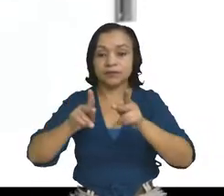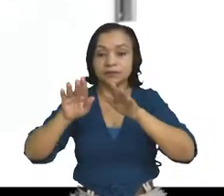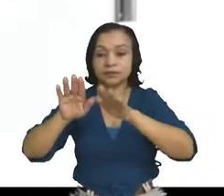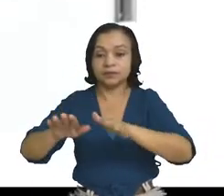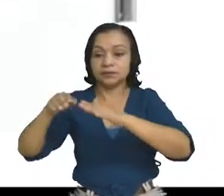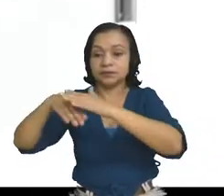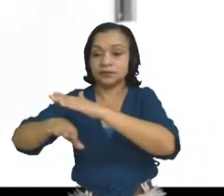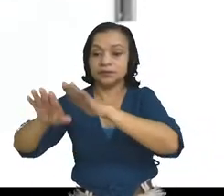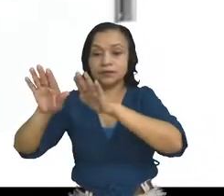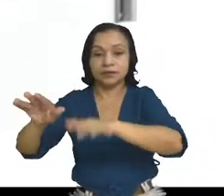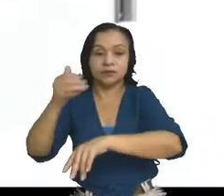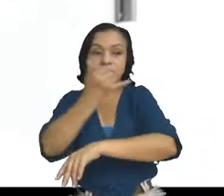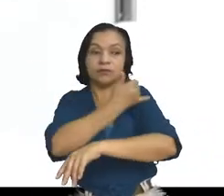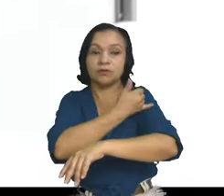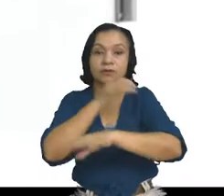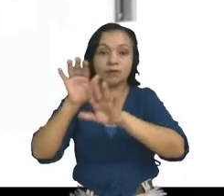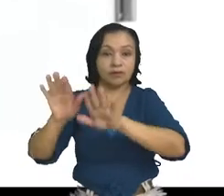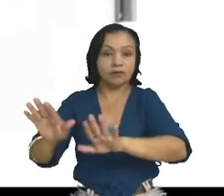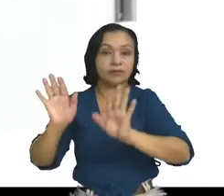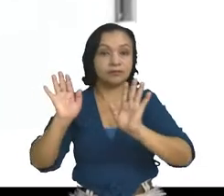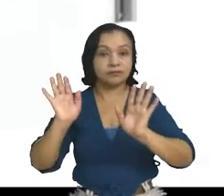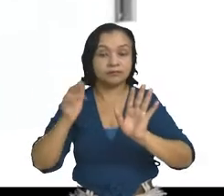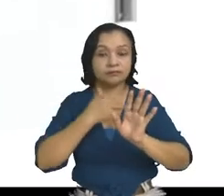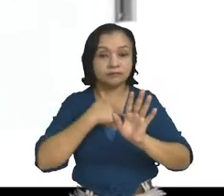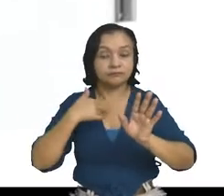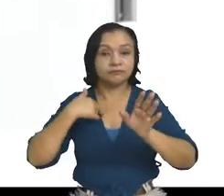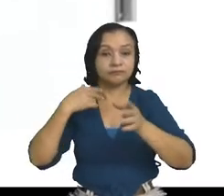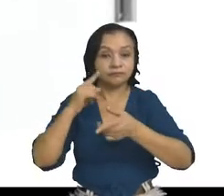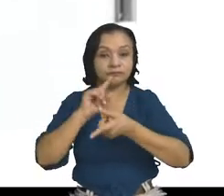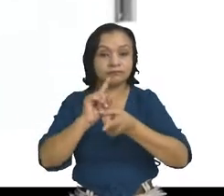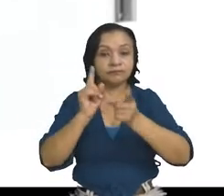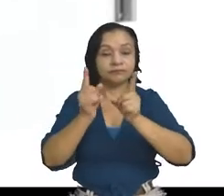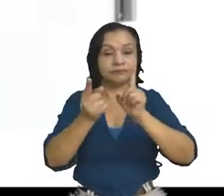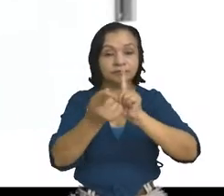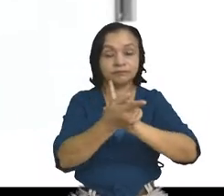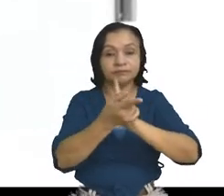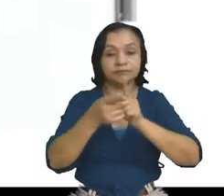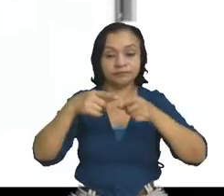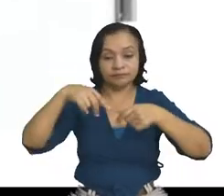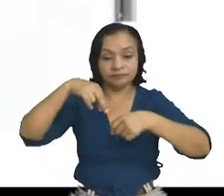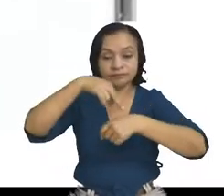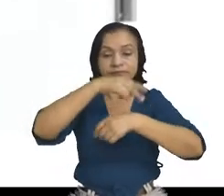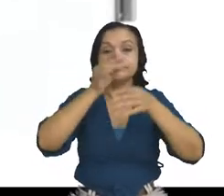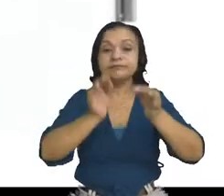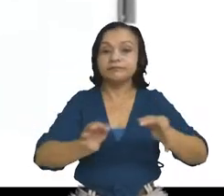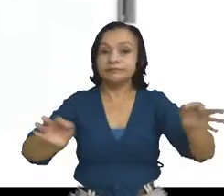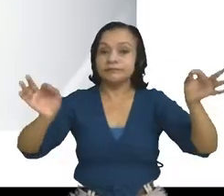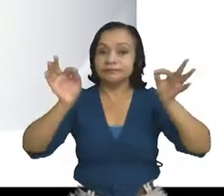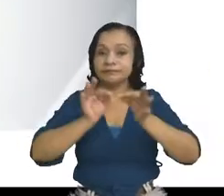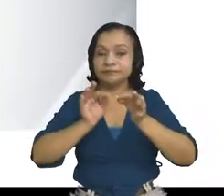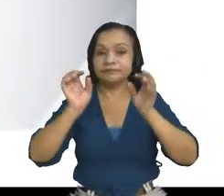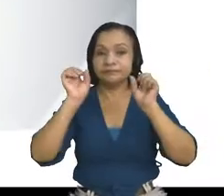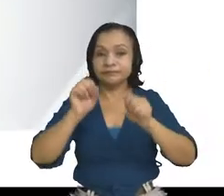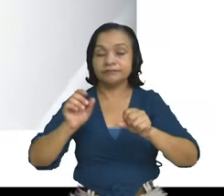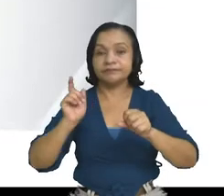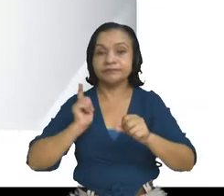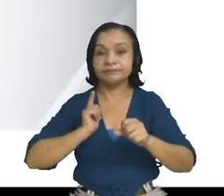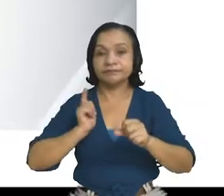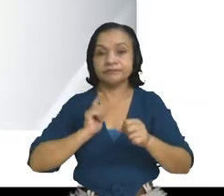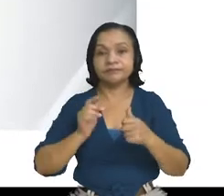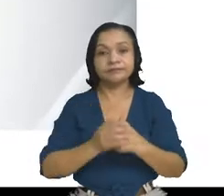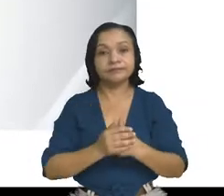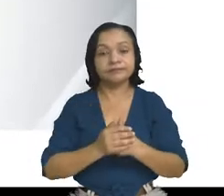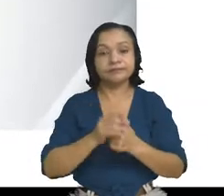ese proceso de recuperación y de irse preparando para el uso de las prótesis, es importante que también ellos puedan permanecer ahí. Van a